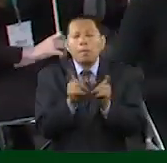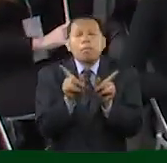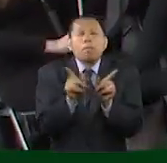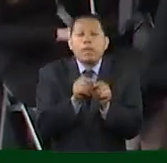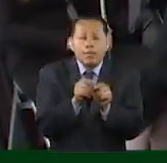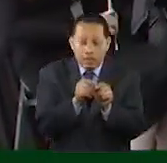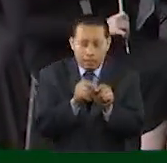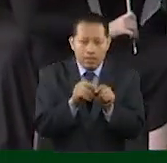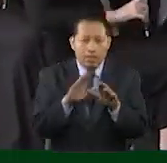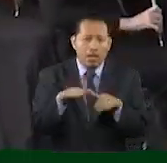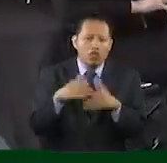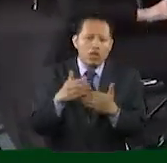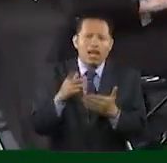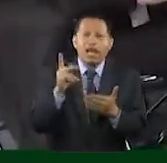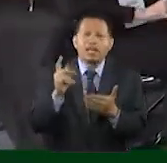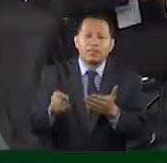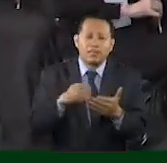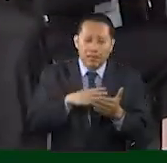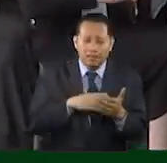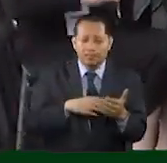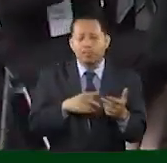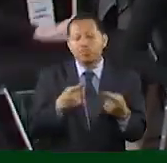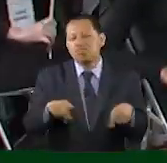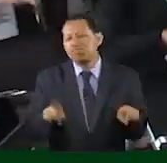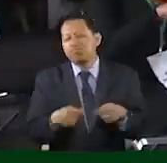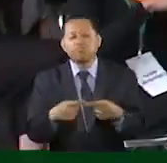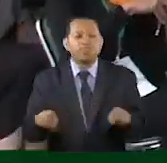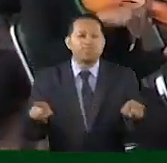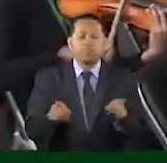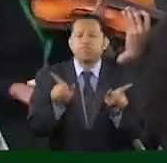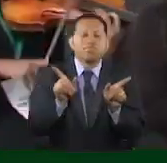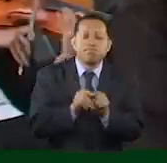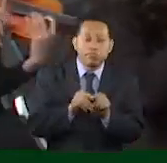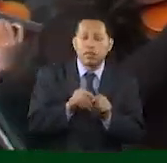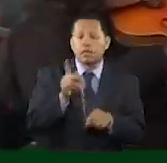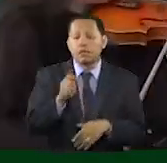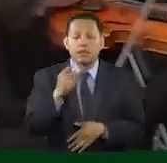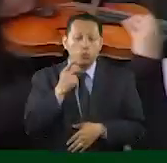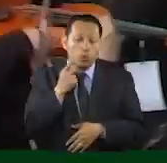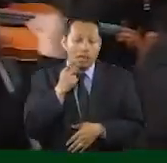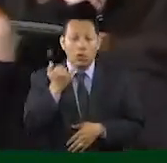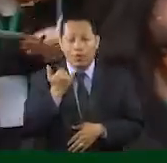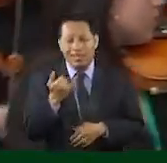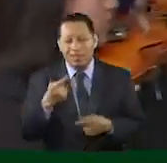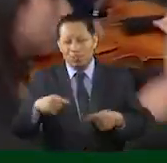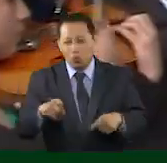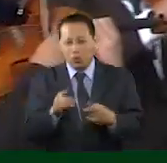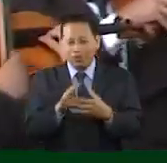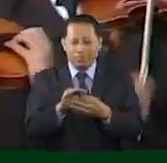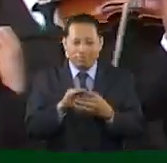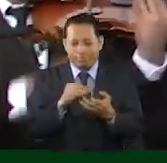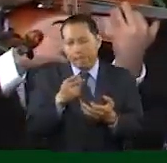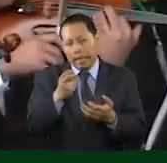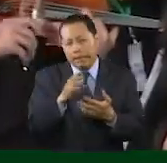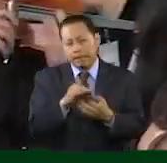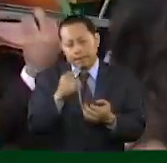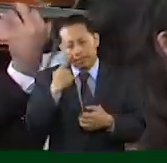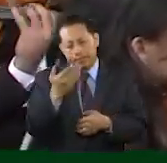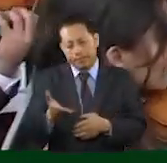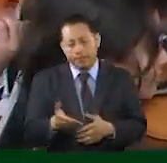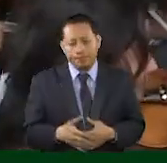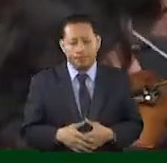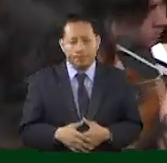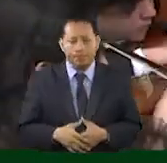en la explanada del recinto legislativo. En entrevista, tanto el diputado como el músico destacaron este hecho.